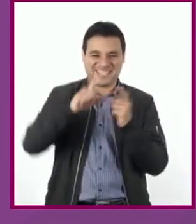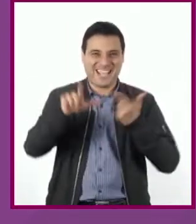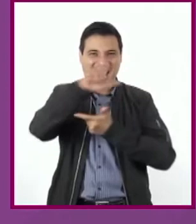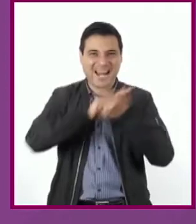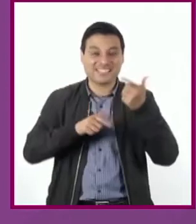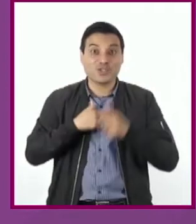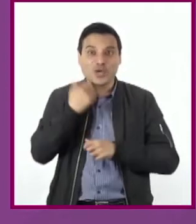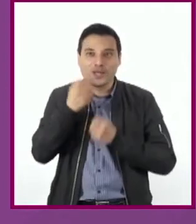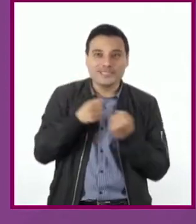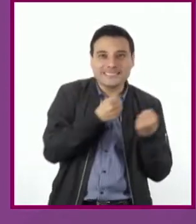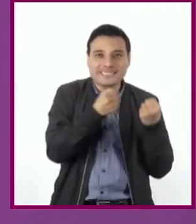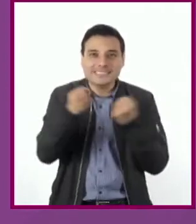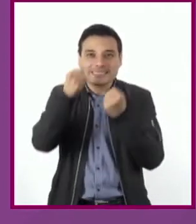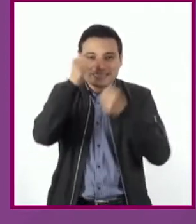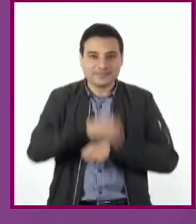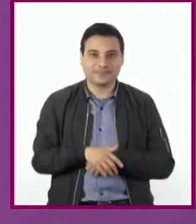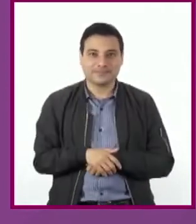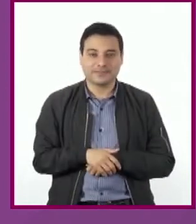Entonces, Ángela está